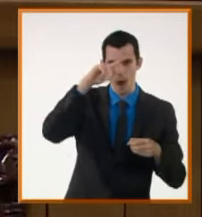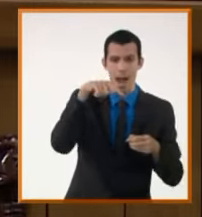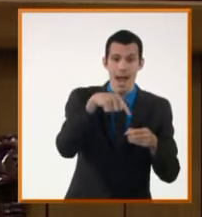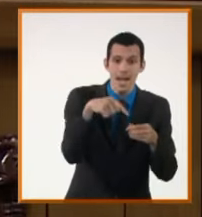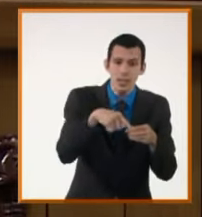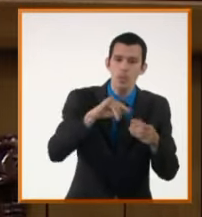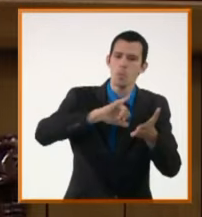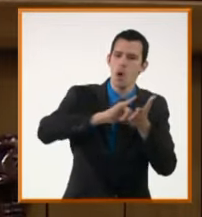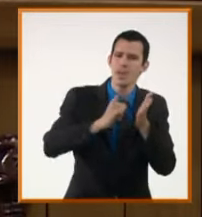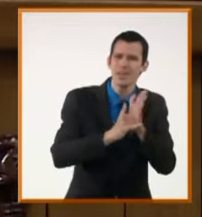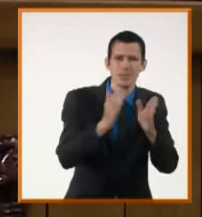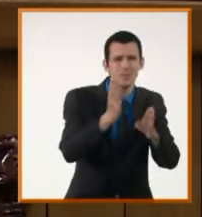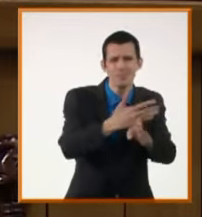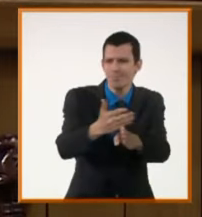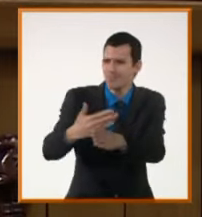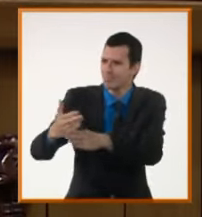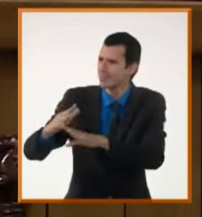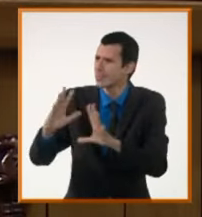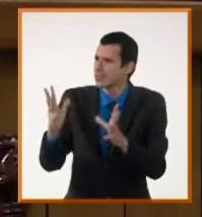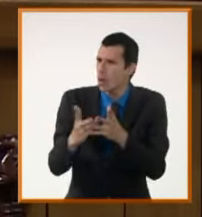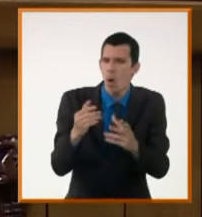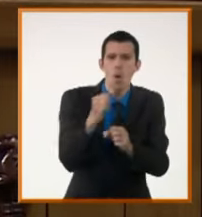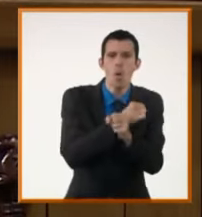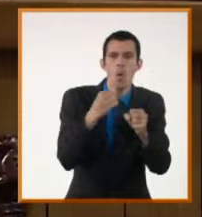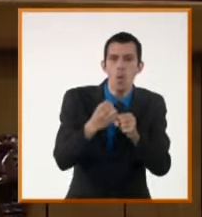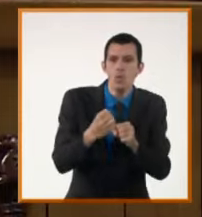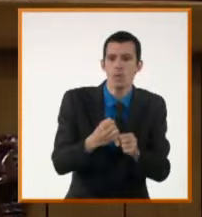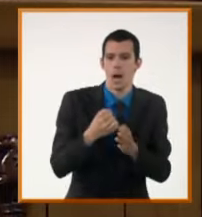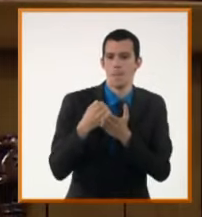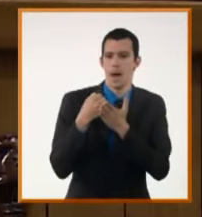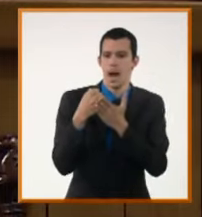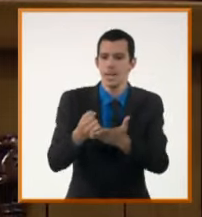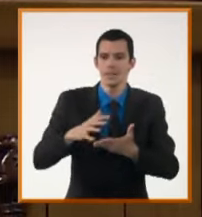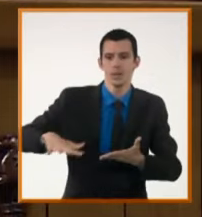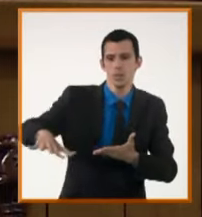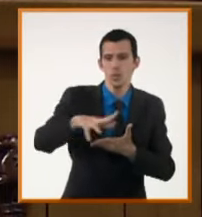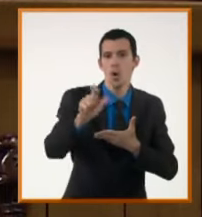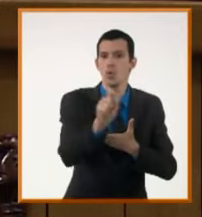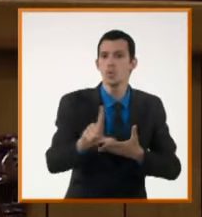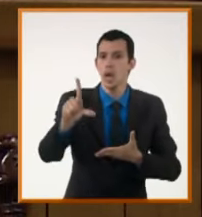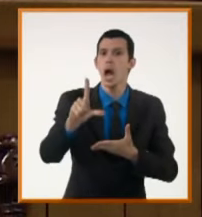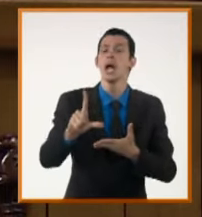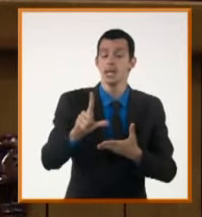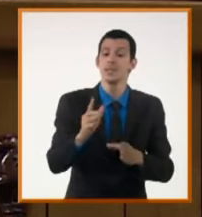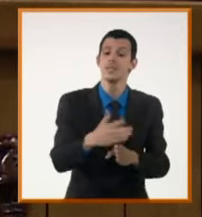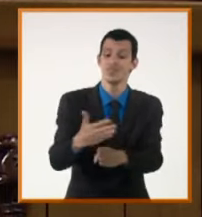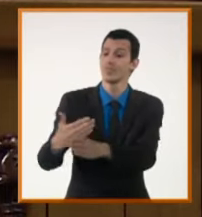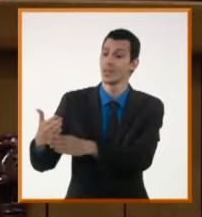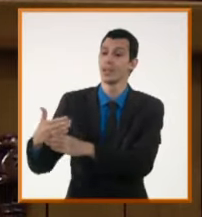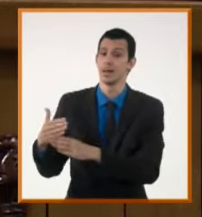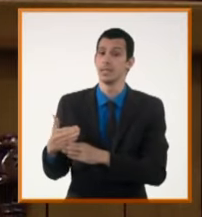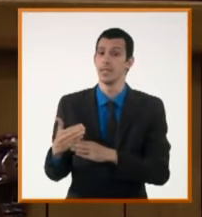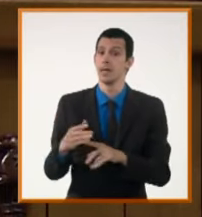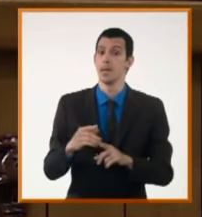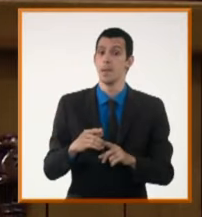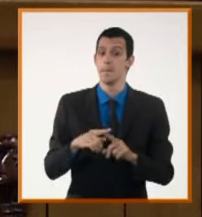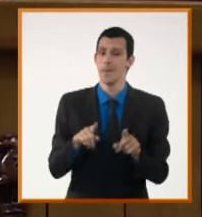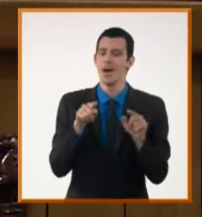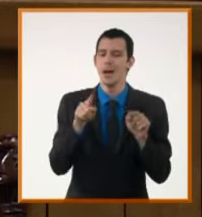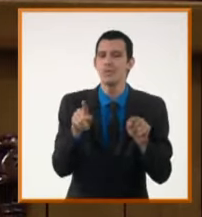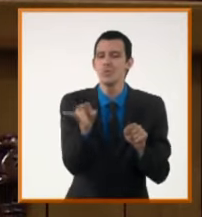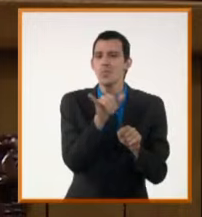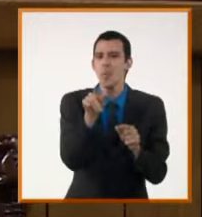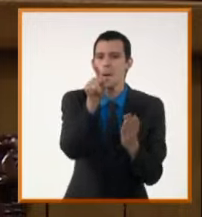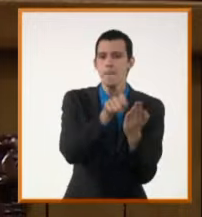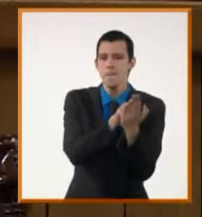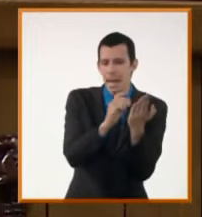se implementaron un grupo de medidas y que, bueno, tenemos que seguir pagándole salario a las personas, cubriendo un nivel de